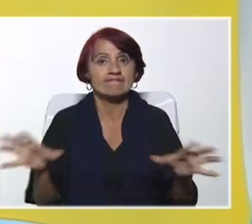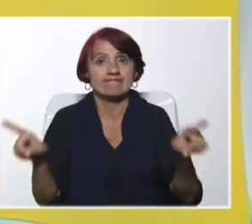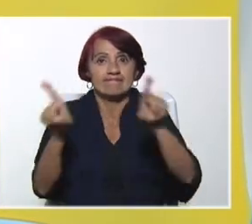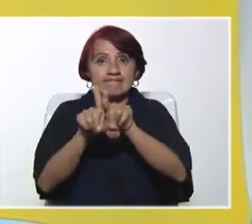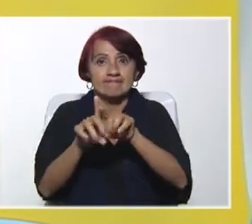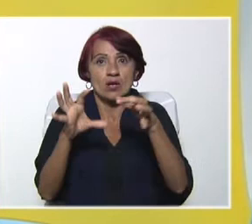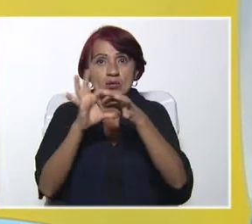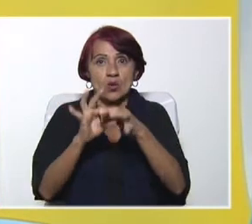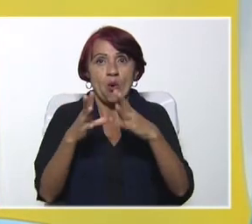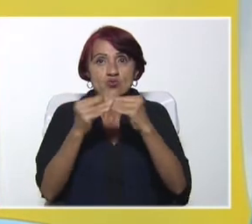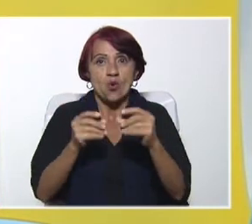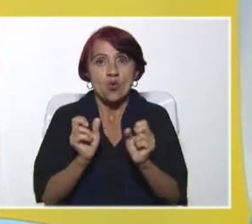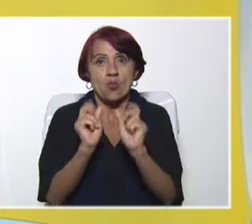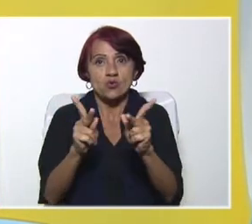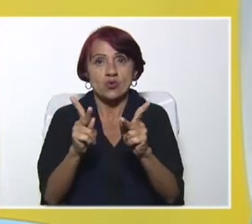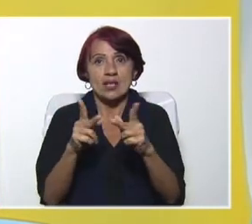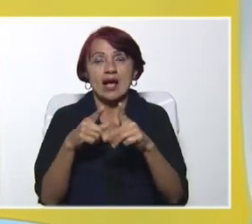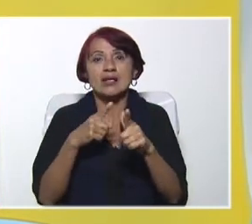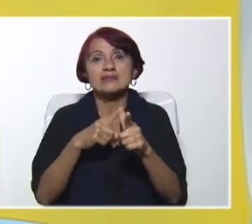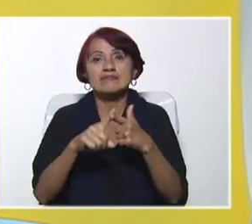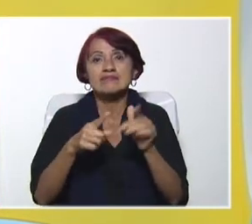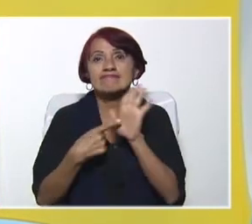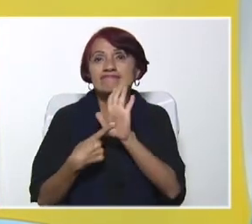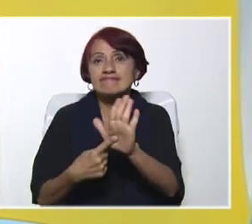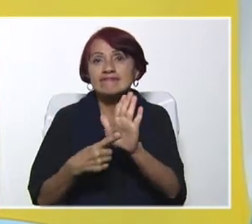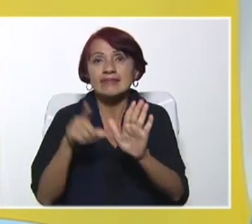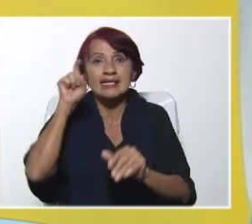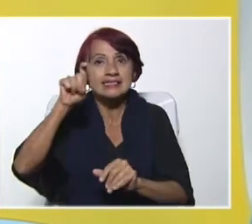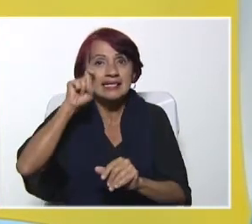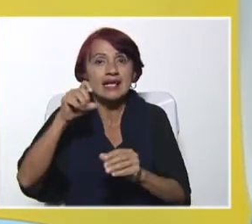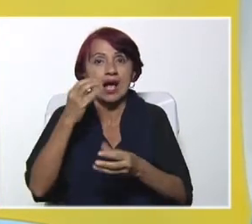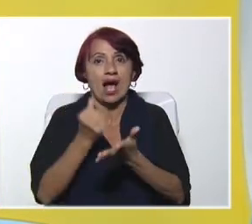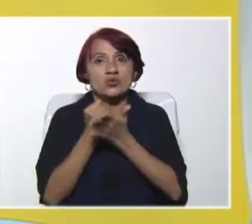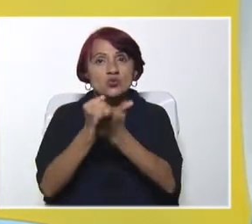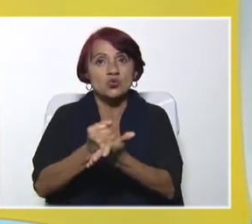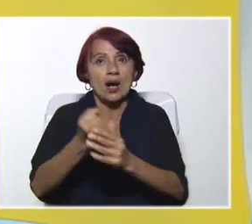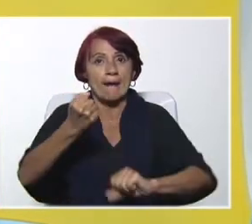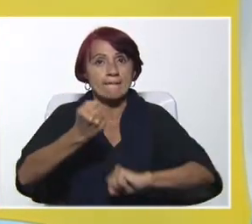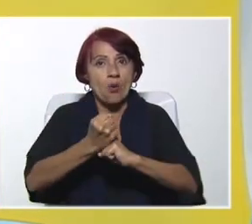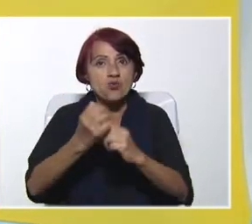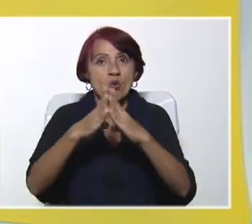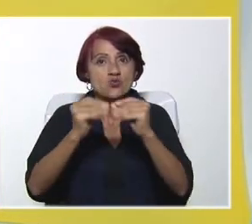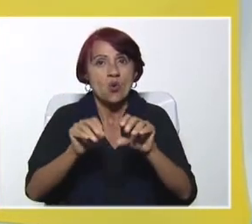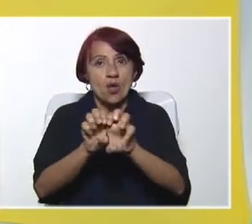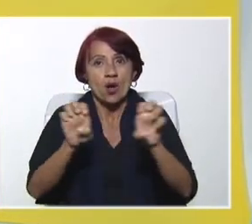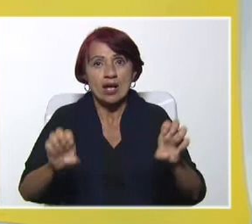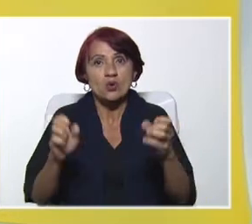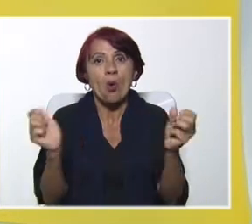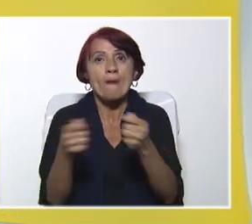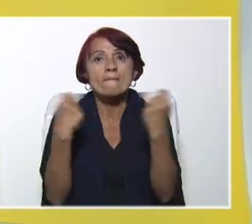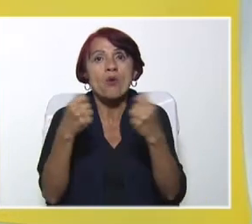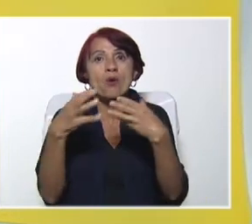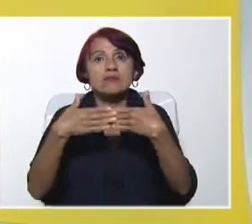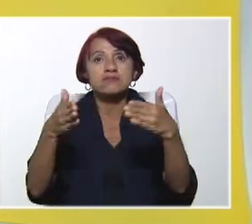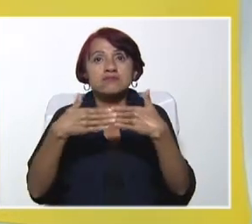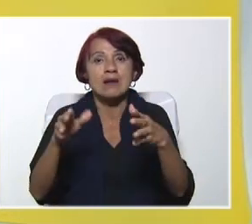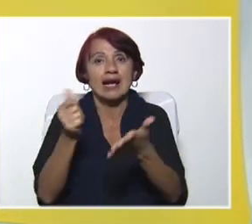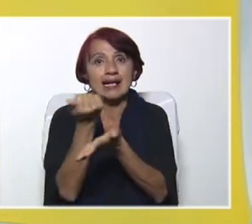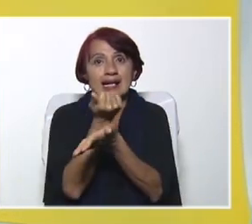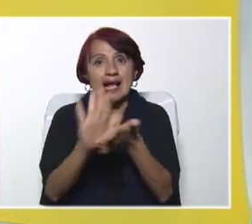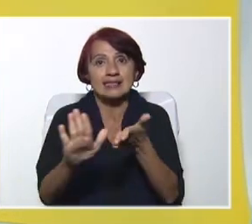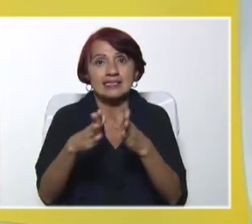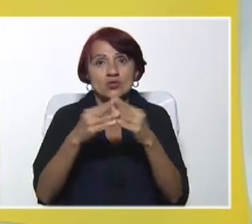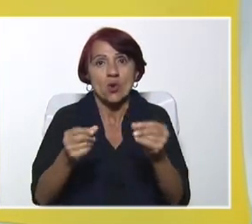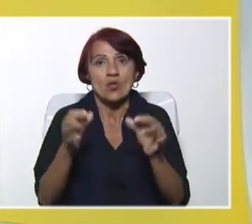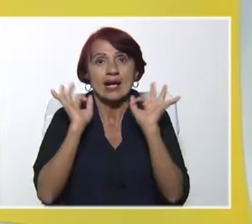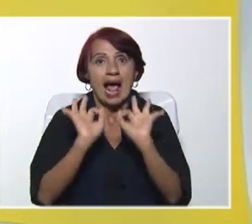de condiciones y oportunidades para nuestros estudiantes, especialmente con una educación pública, gratuita y de